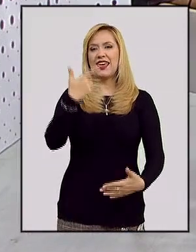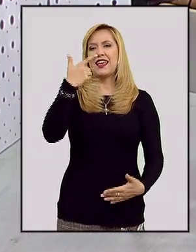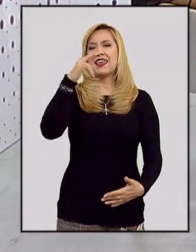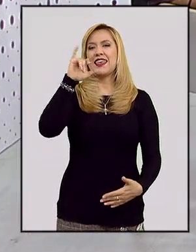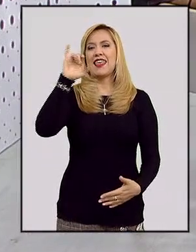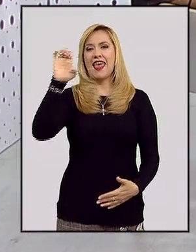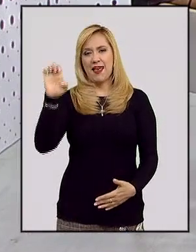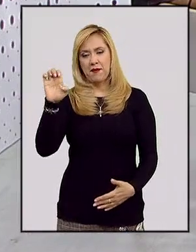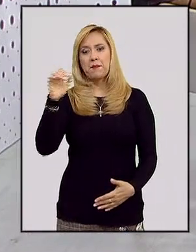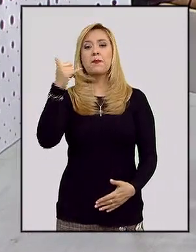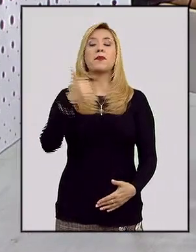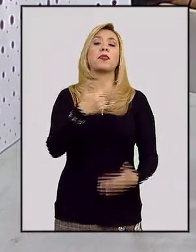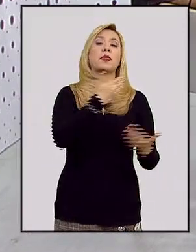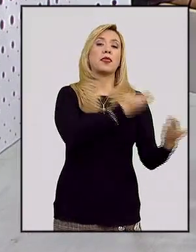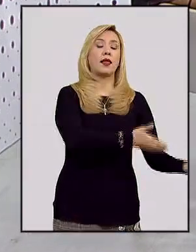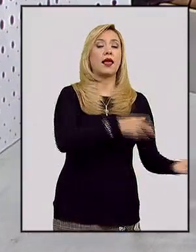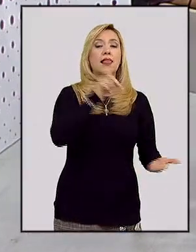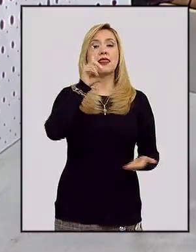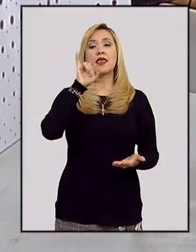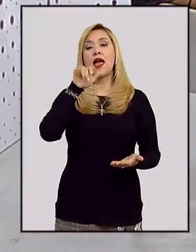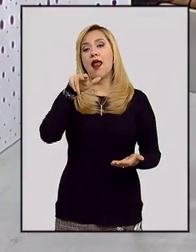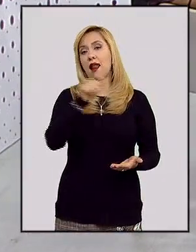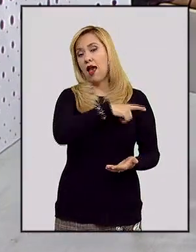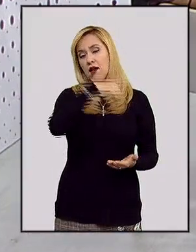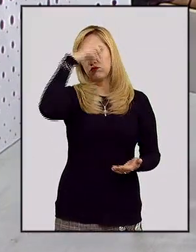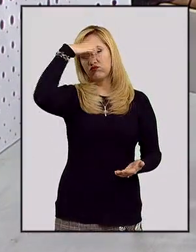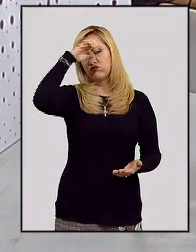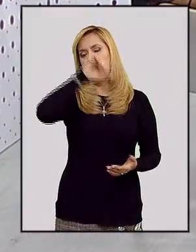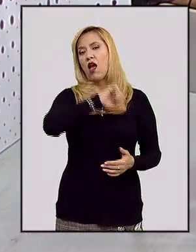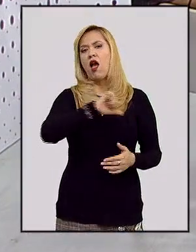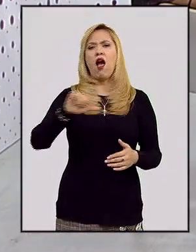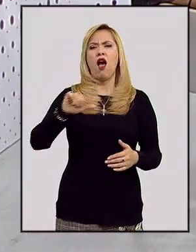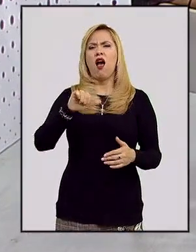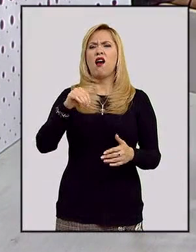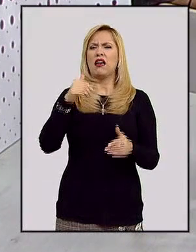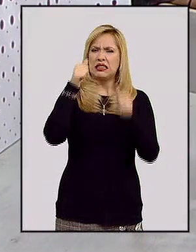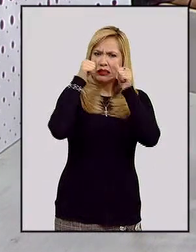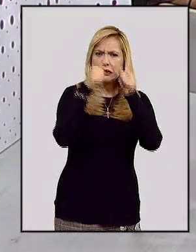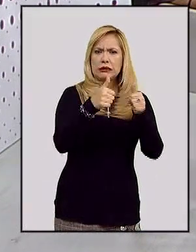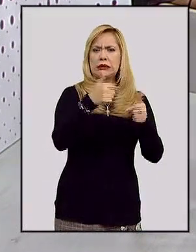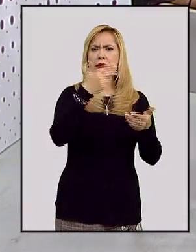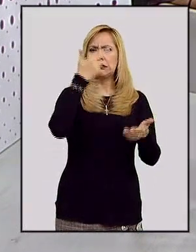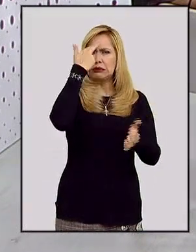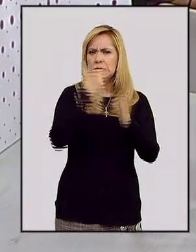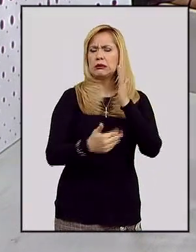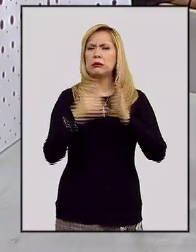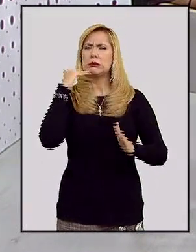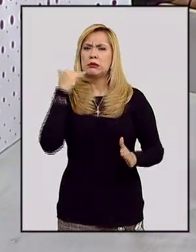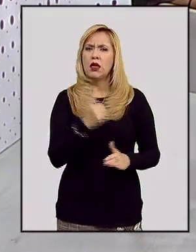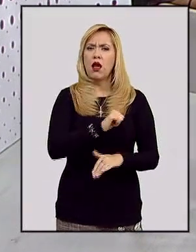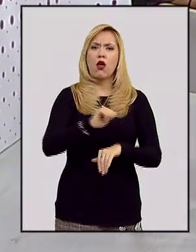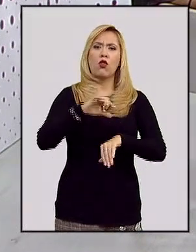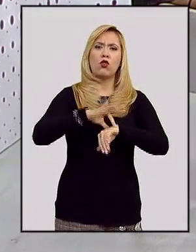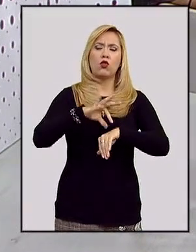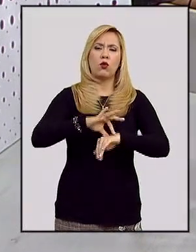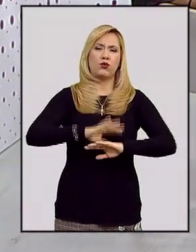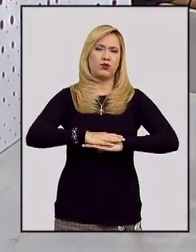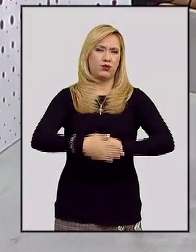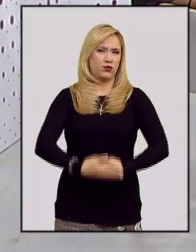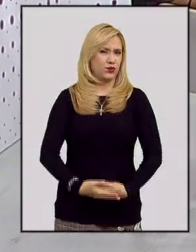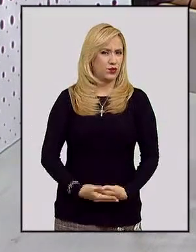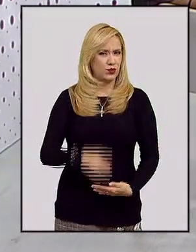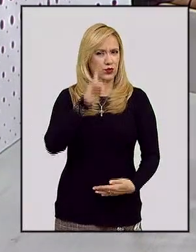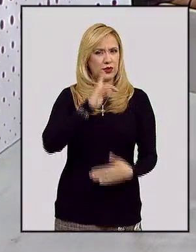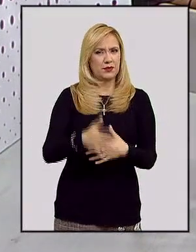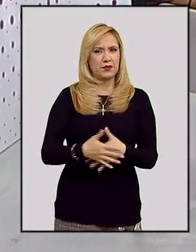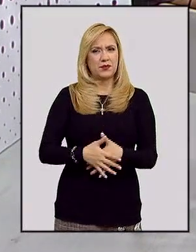que es maestra en Derechos Humanos y experta en el tema de violencia obstétrica. Muchísimas gracias por acompañarnos el día de hoy. Gracias. Gracias. Pues,